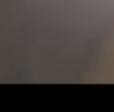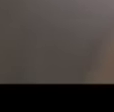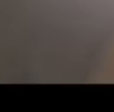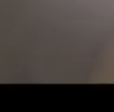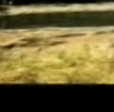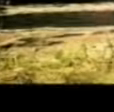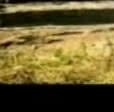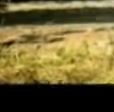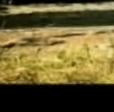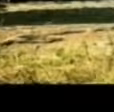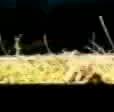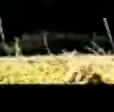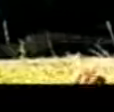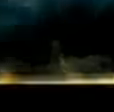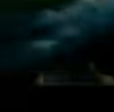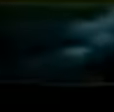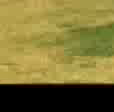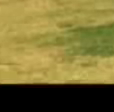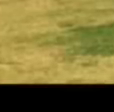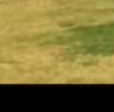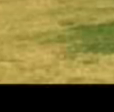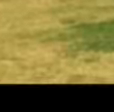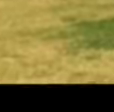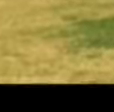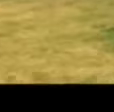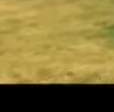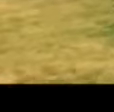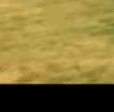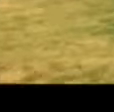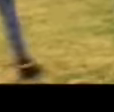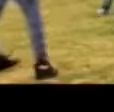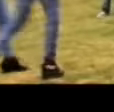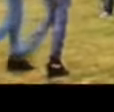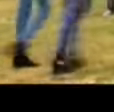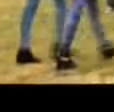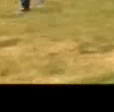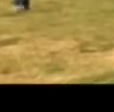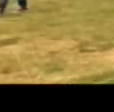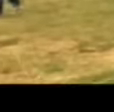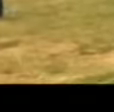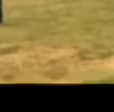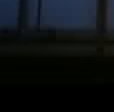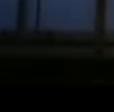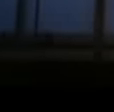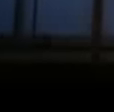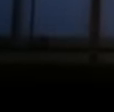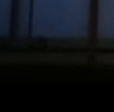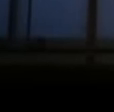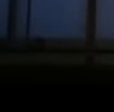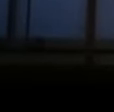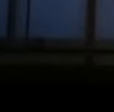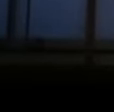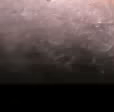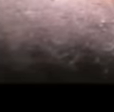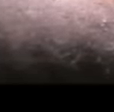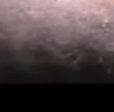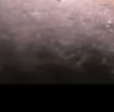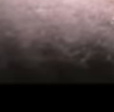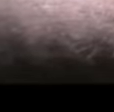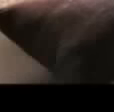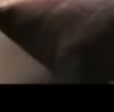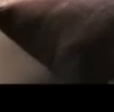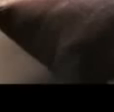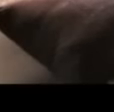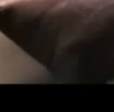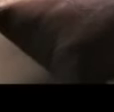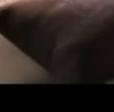una esperanza y volver a ganar alguna vez preguntaron para qué vinimos a este mundo alguna vez me preguntaron si no